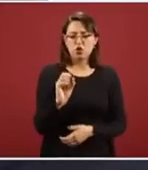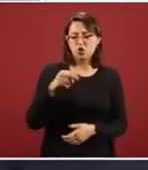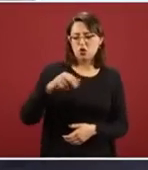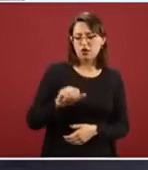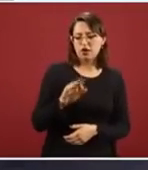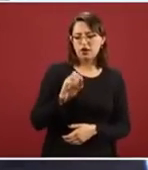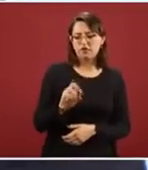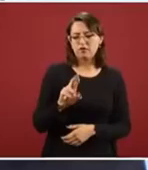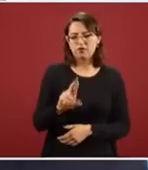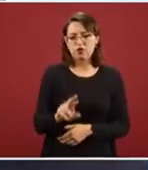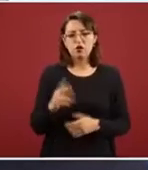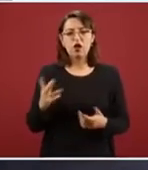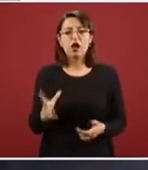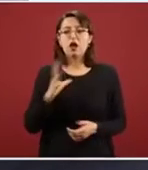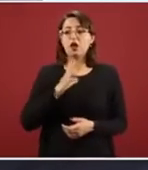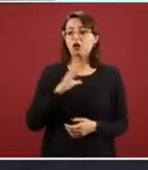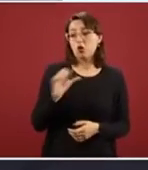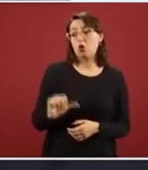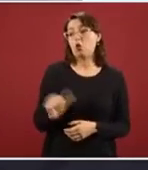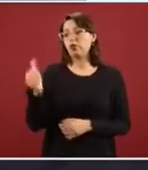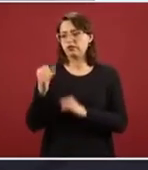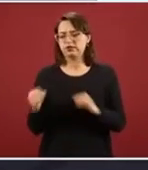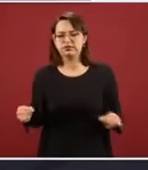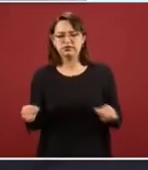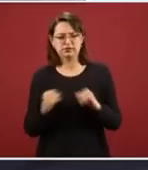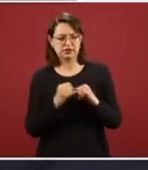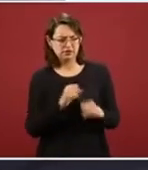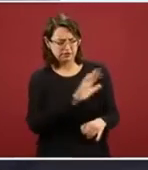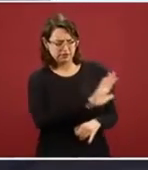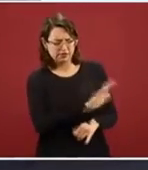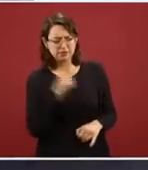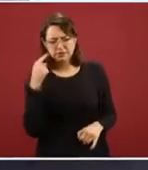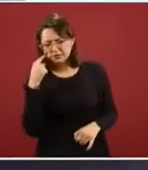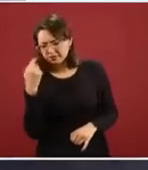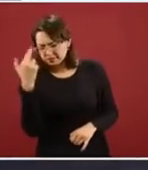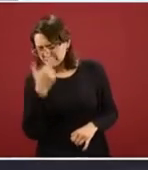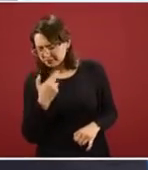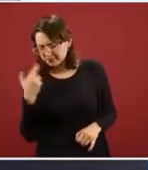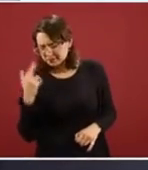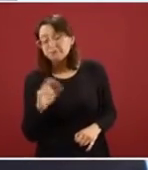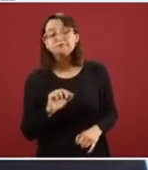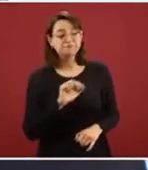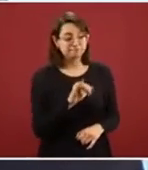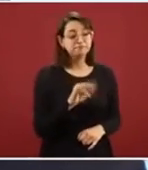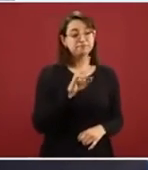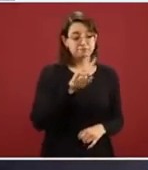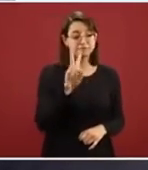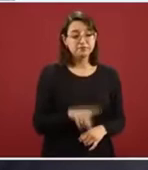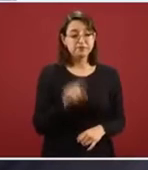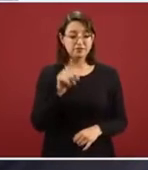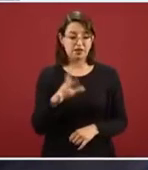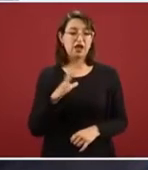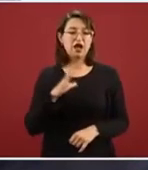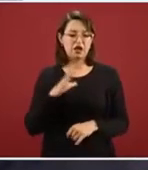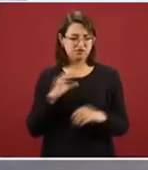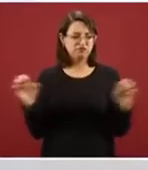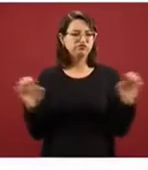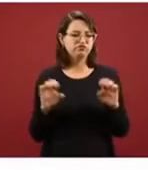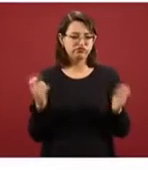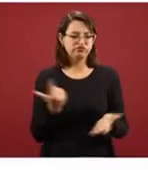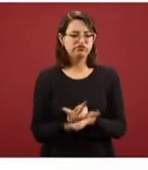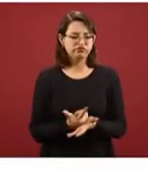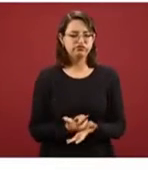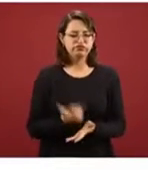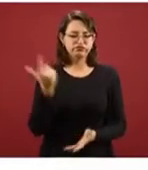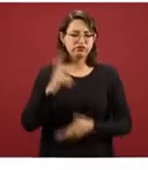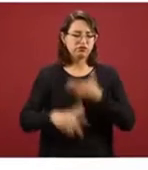un dictamen de un área técnica que valida la autorización, el otorgamiento de una declaratoria de emergencia y